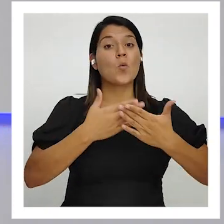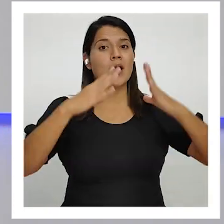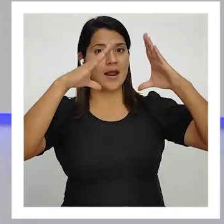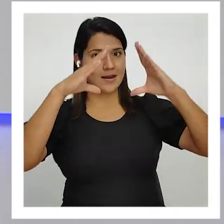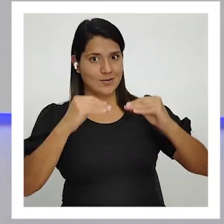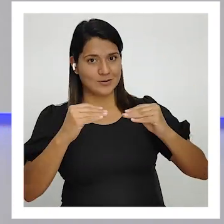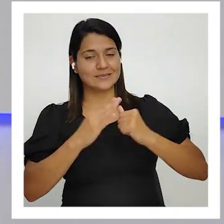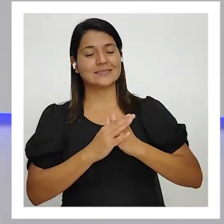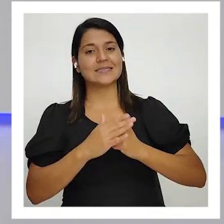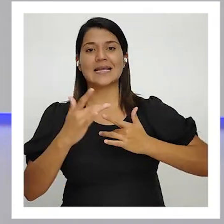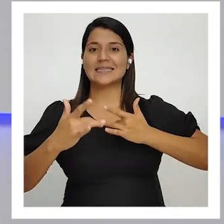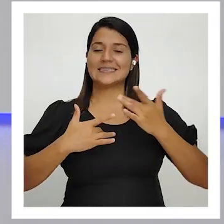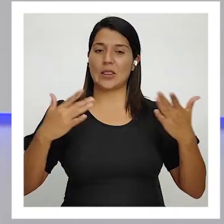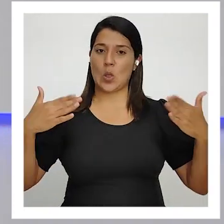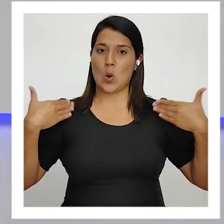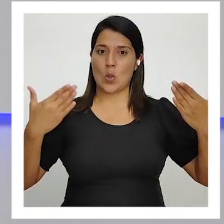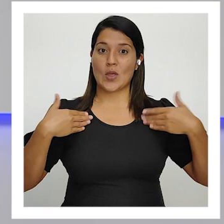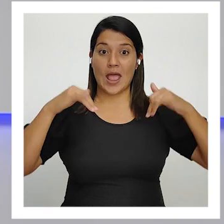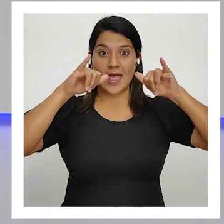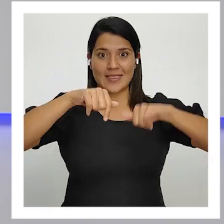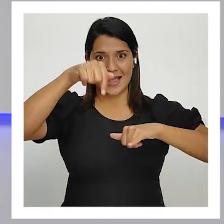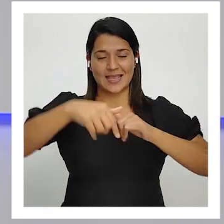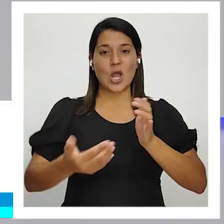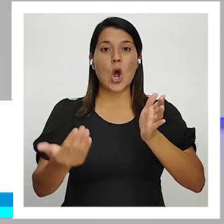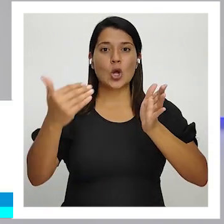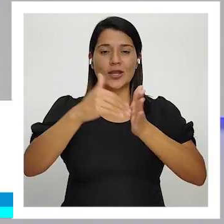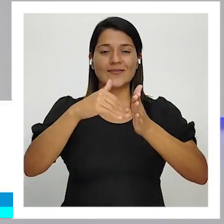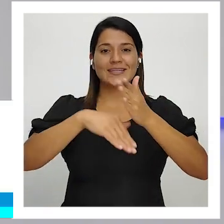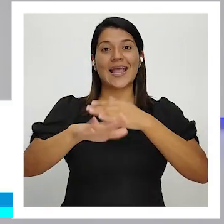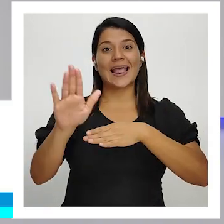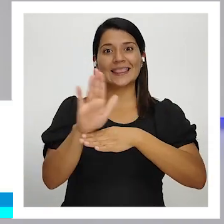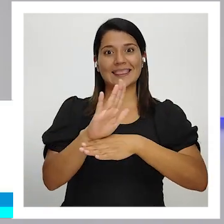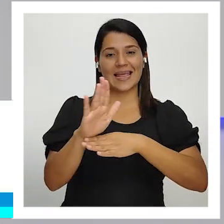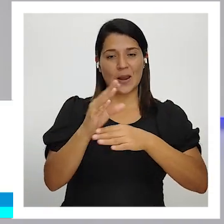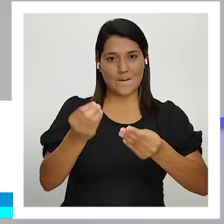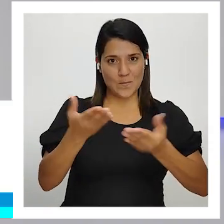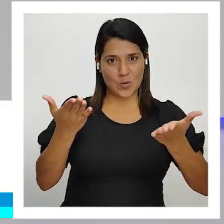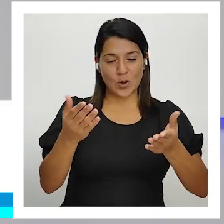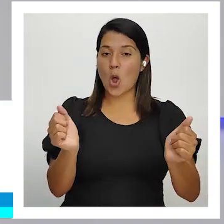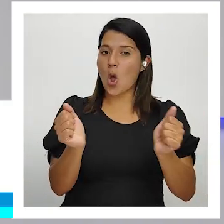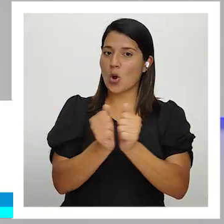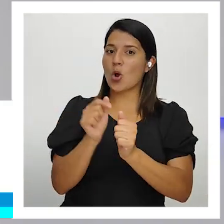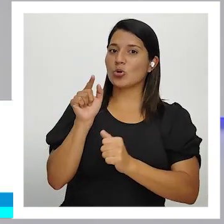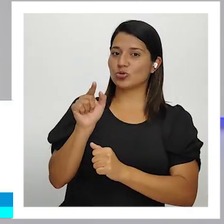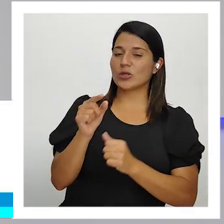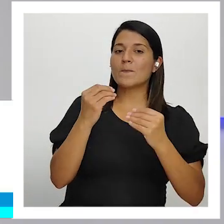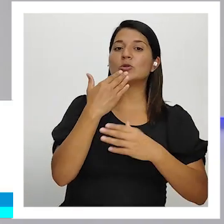estar nuevamente aquí en la televisión pública y con usted, Melanie. Muchas gracias por la invitación.